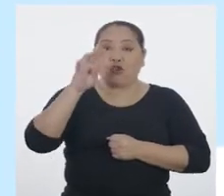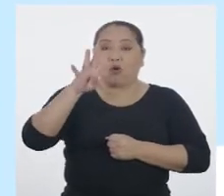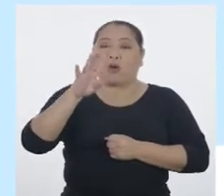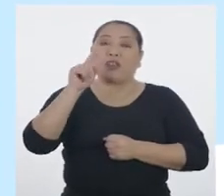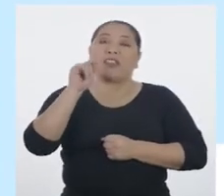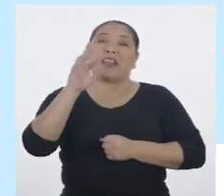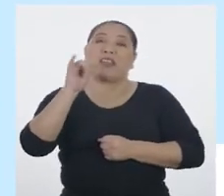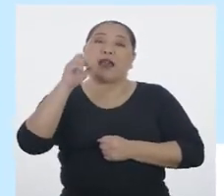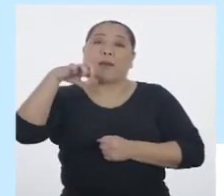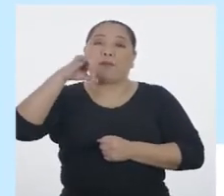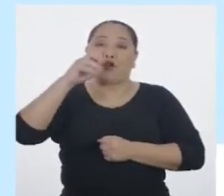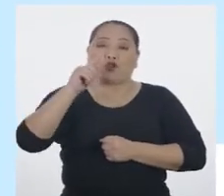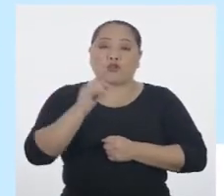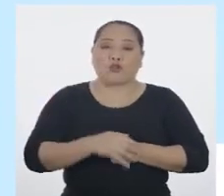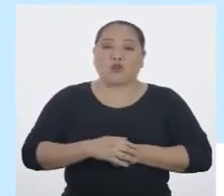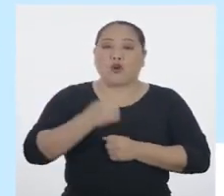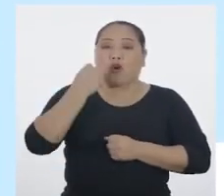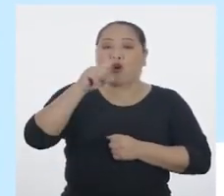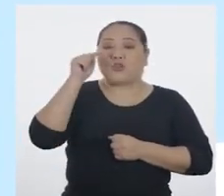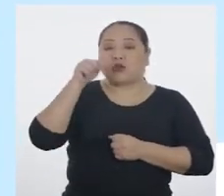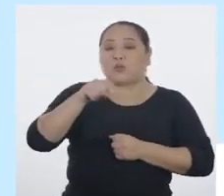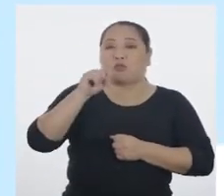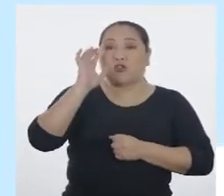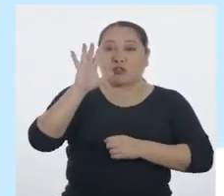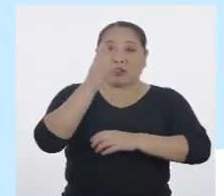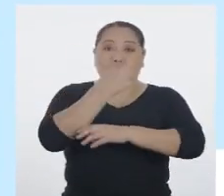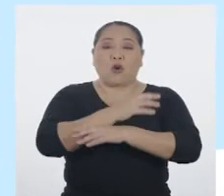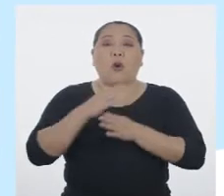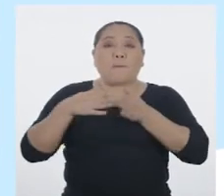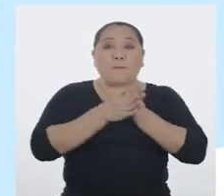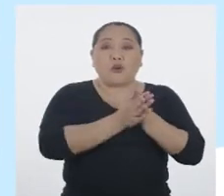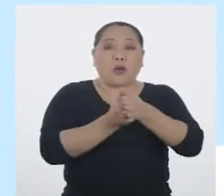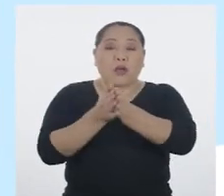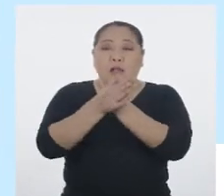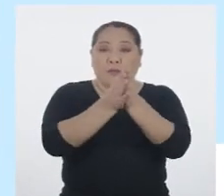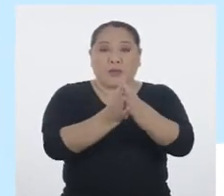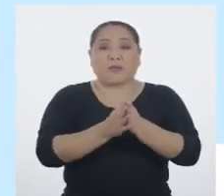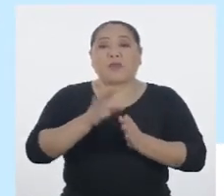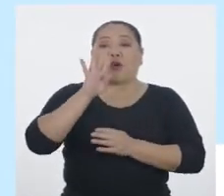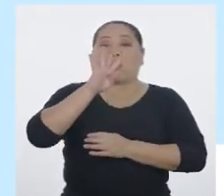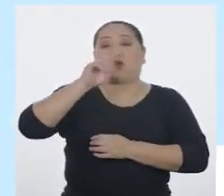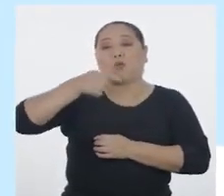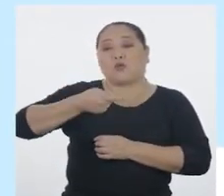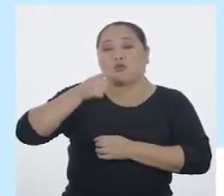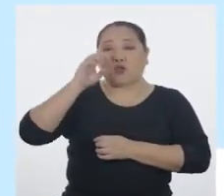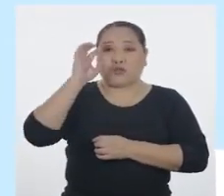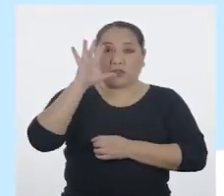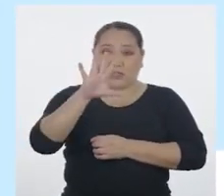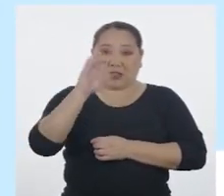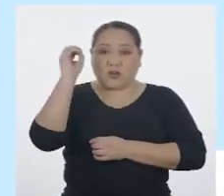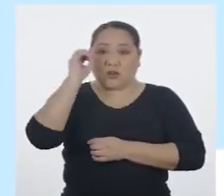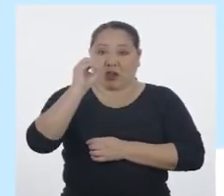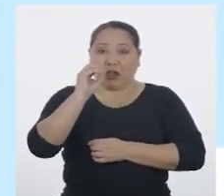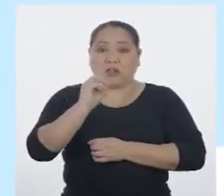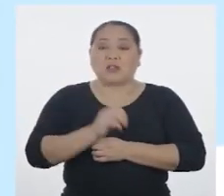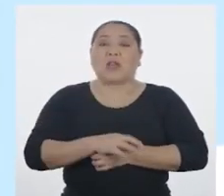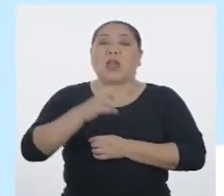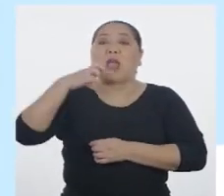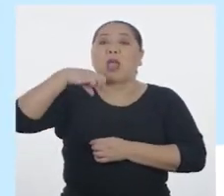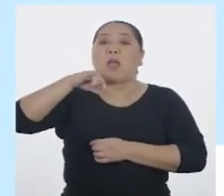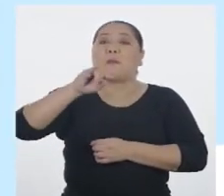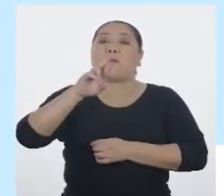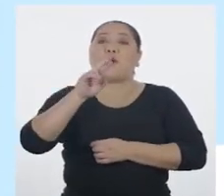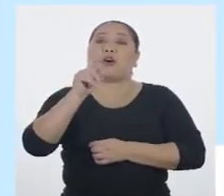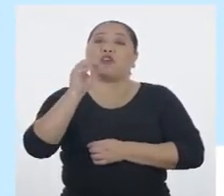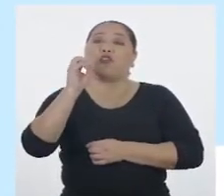Tarapoto, 11.5 grados centígrados en Pucallpa y 4.5 grados centígrados en Puerto